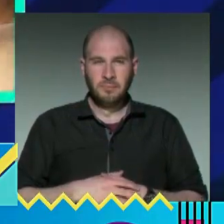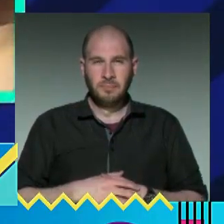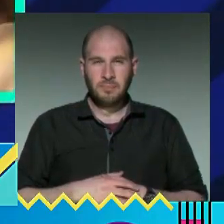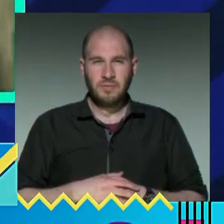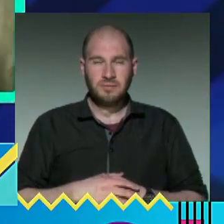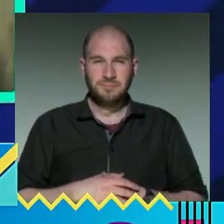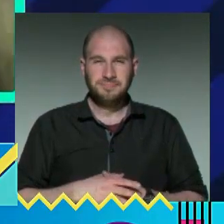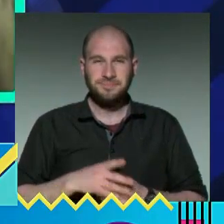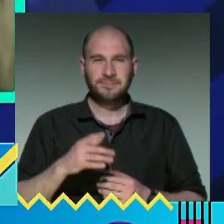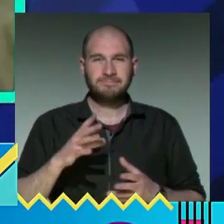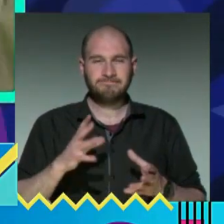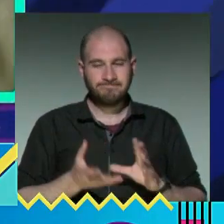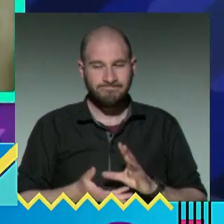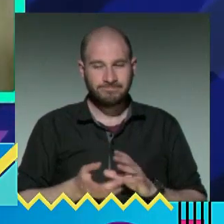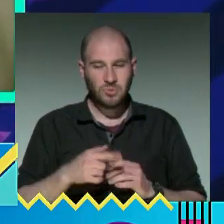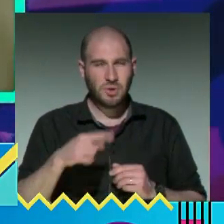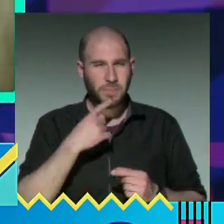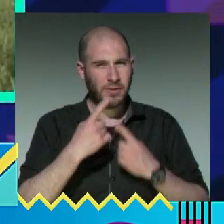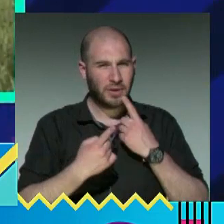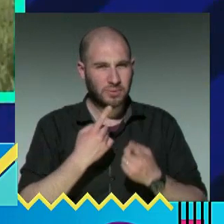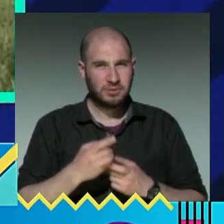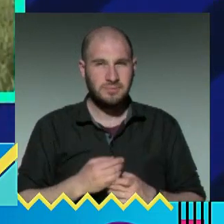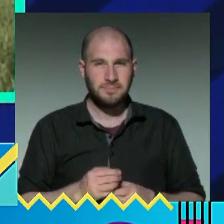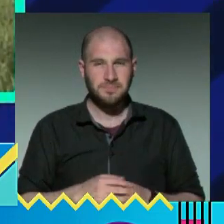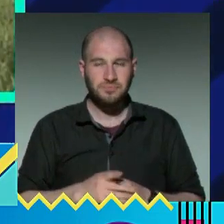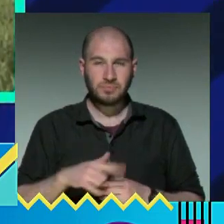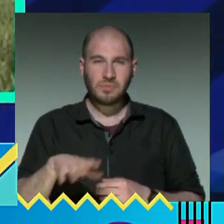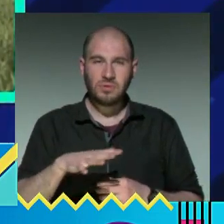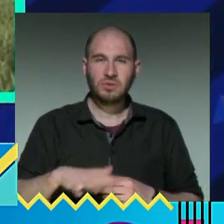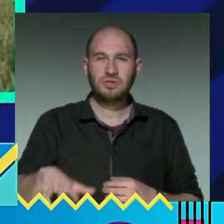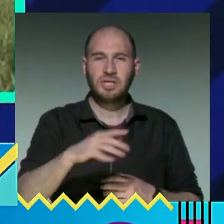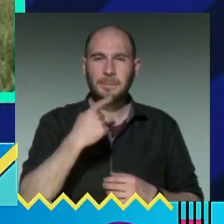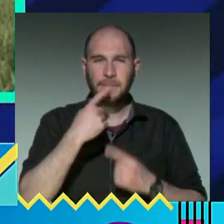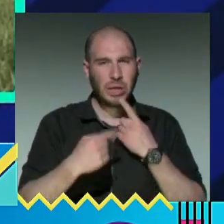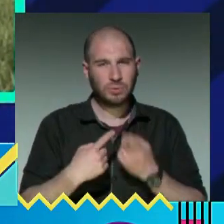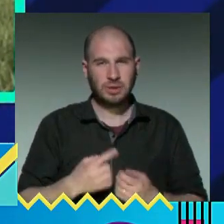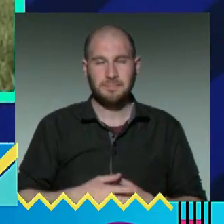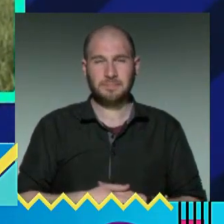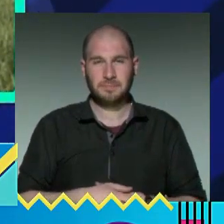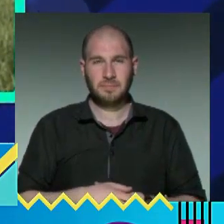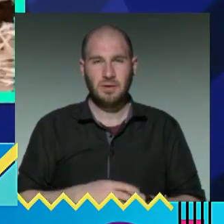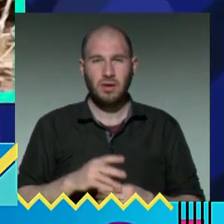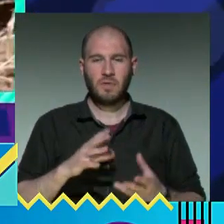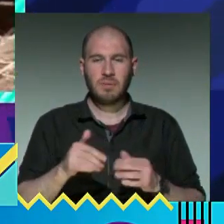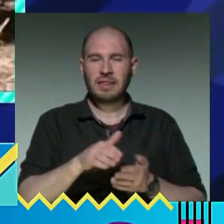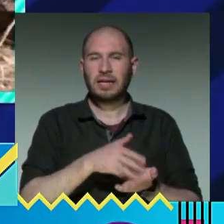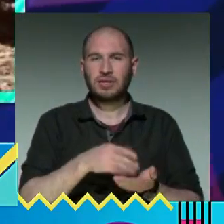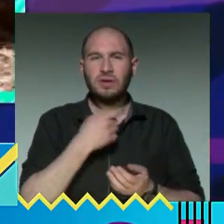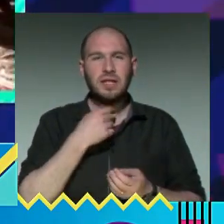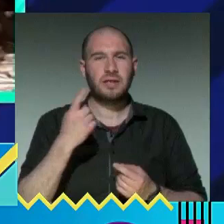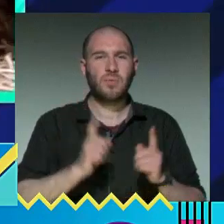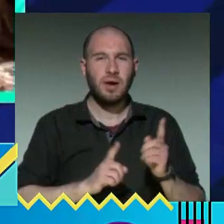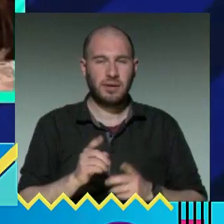y de alguna manera tenemos que preguntarnos como sociedad qué tipo de territorios